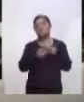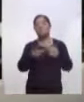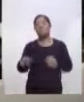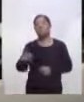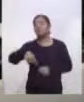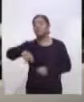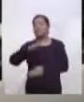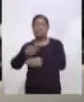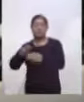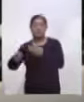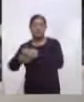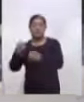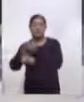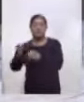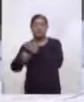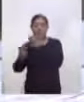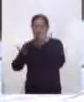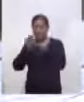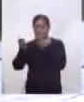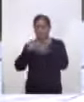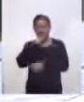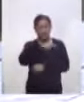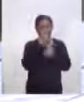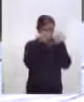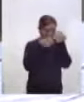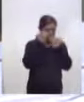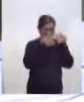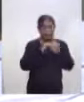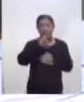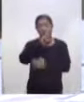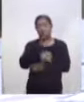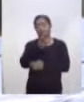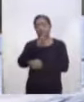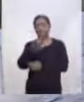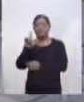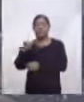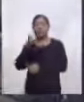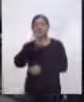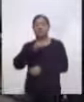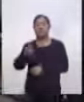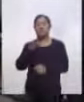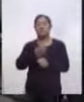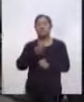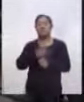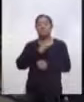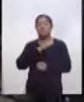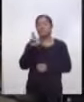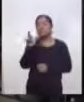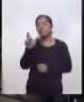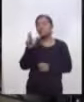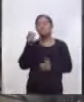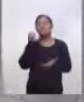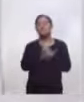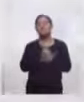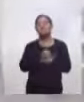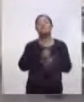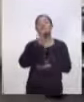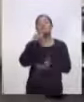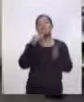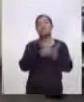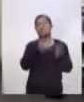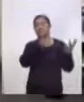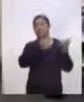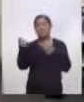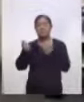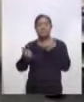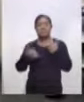didácticos son elaborados por la preparatoria abierta. José Luis Lara refirió que actualmente tienen una matrícula de 1.600 estudiantes. Lo que nos